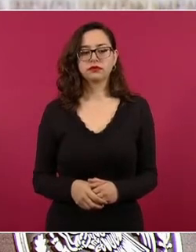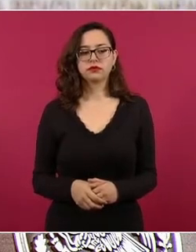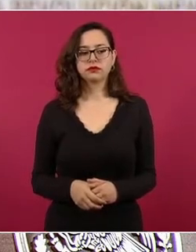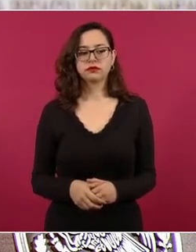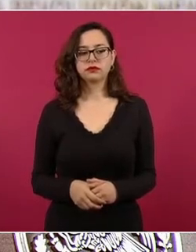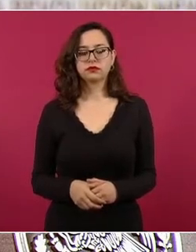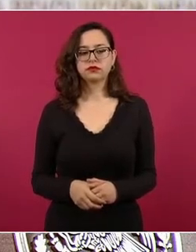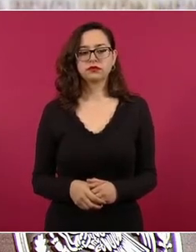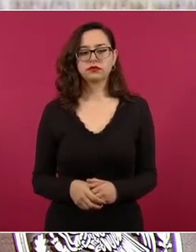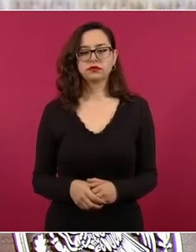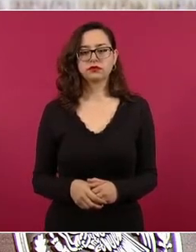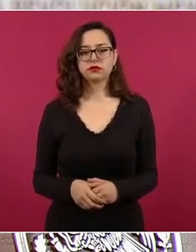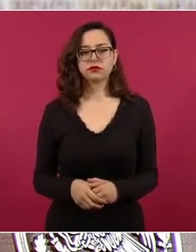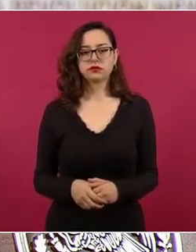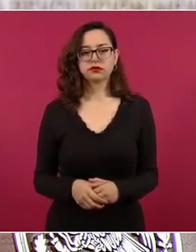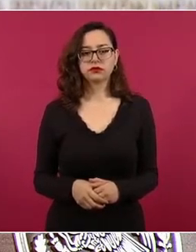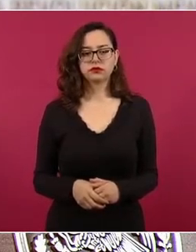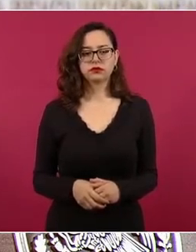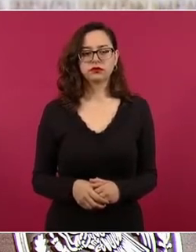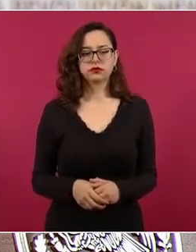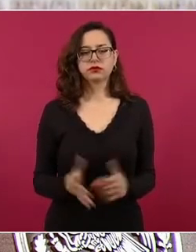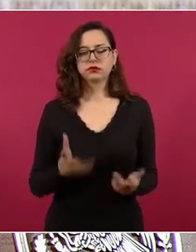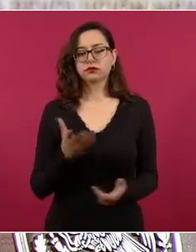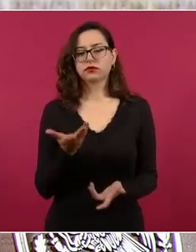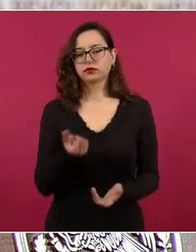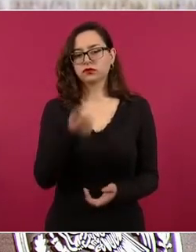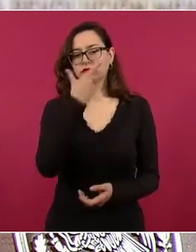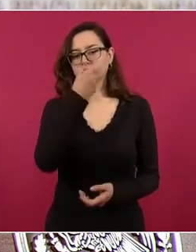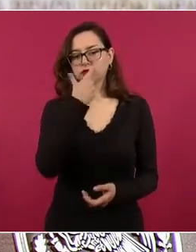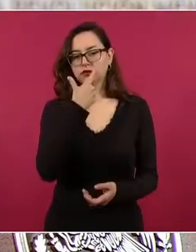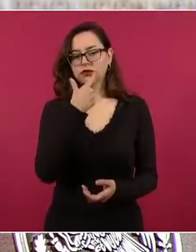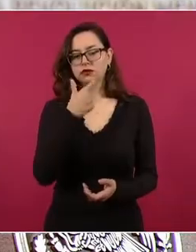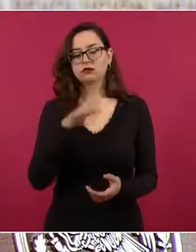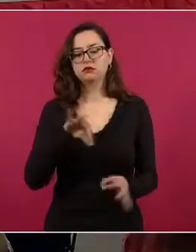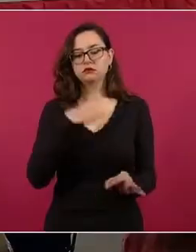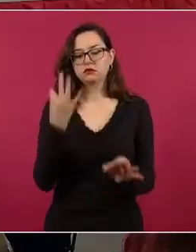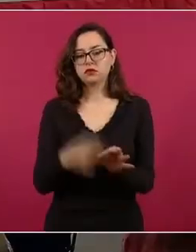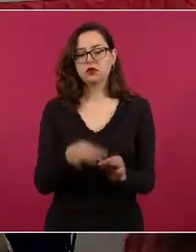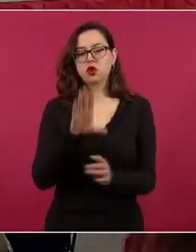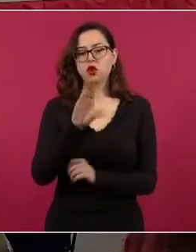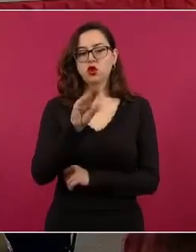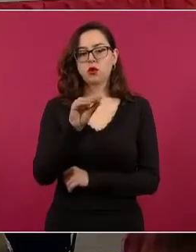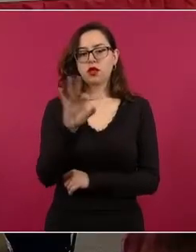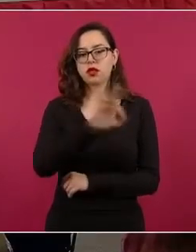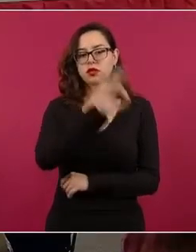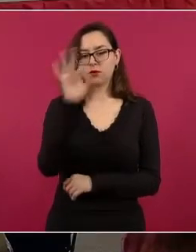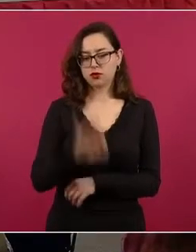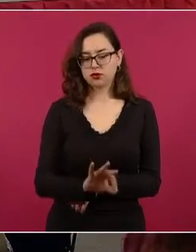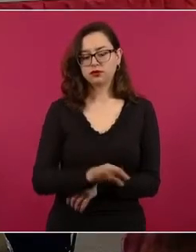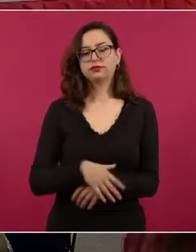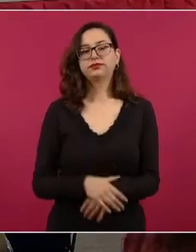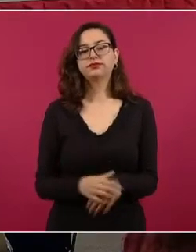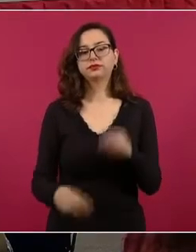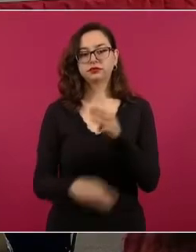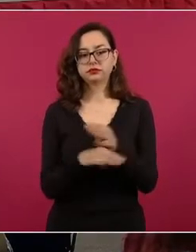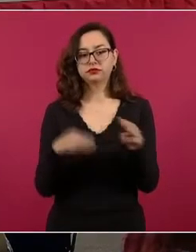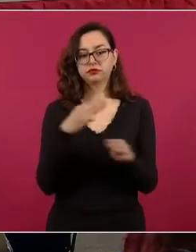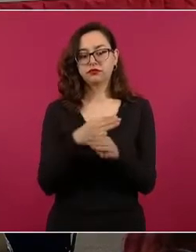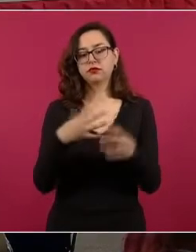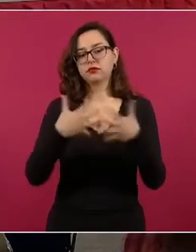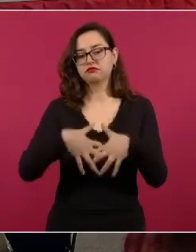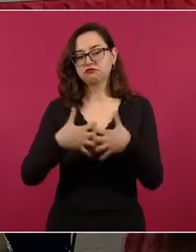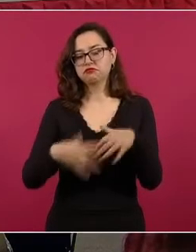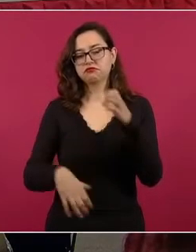Y el abasto se mantuvo en el nivel del 90% de recetas surtidas. En equipamiento estamos en el proceso de adquisición